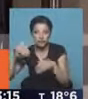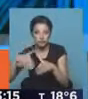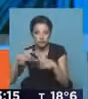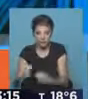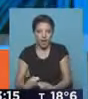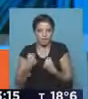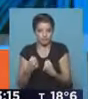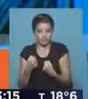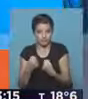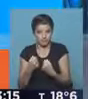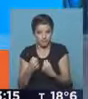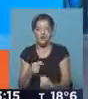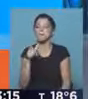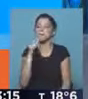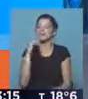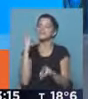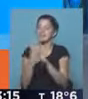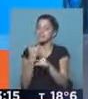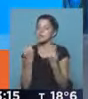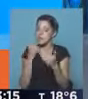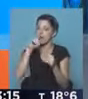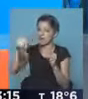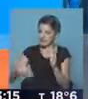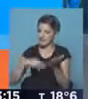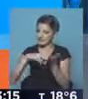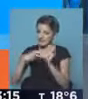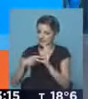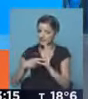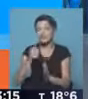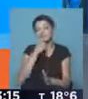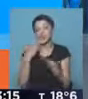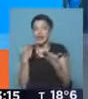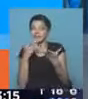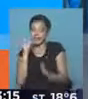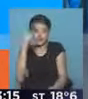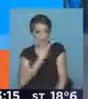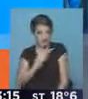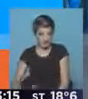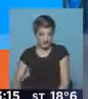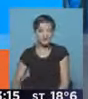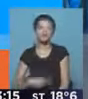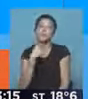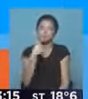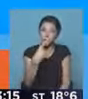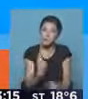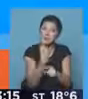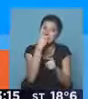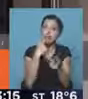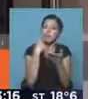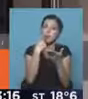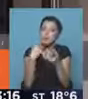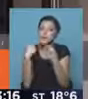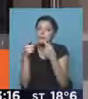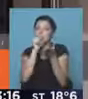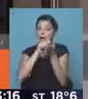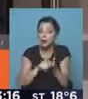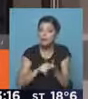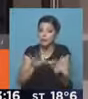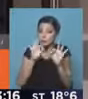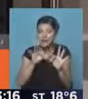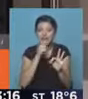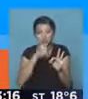Me parece que siempre hay un riesgo allí, y yo si hubiera sido asesor le diría, bueno, hace muchas encuestas, cerciorate, tenés que estar muy seguro de que va a andar, y si